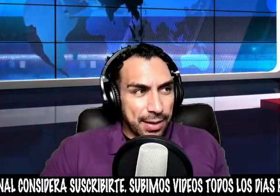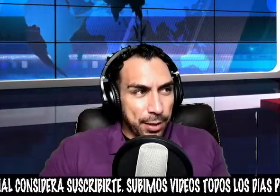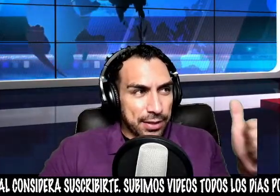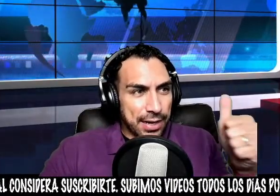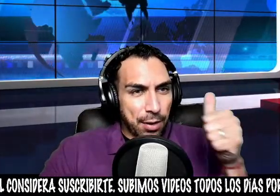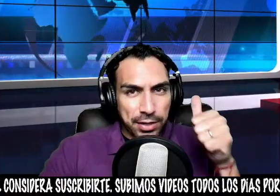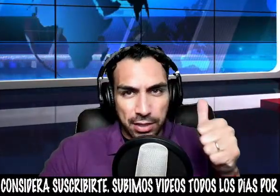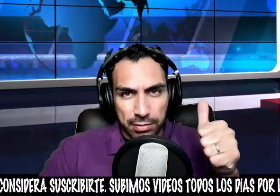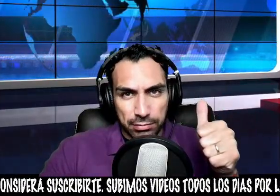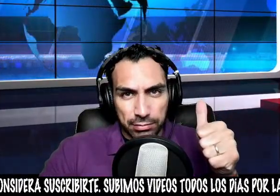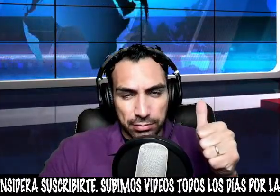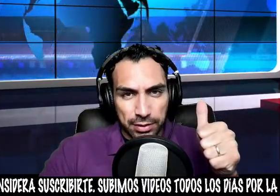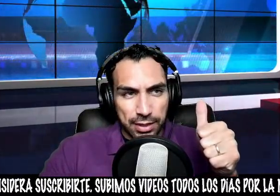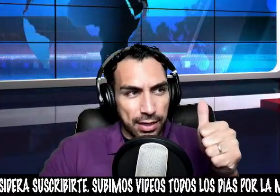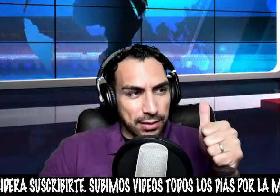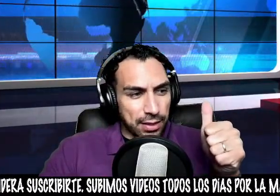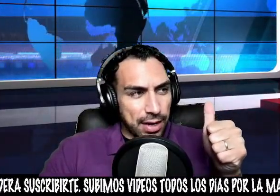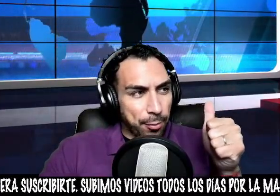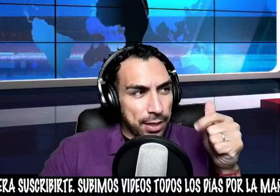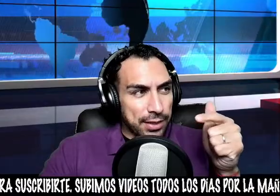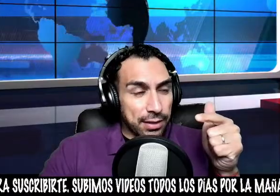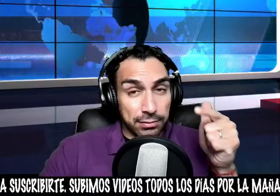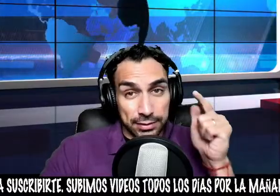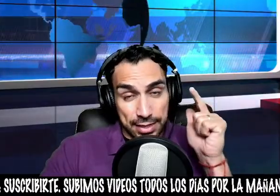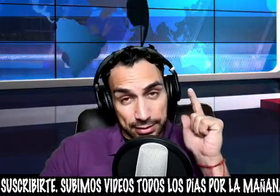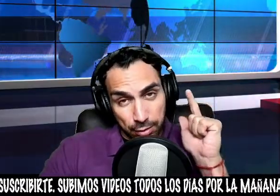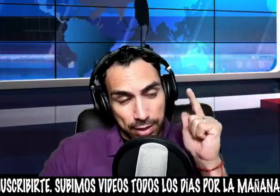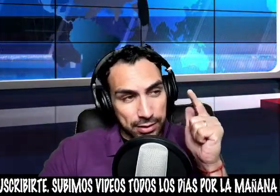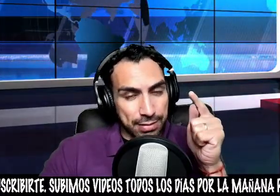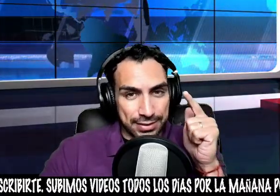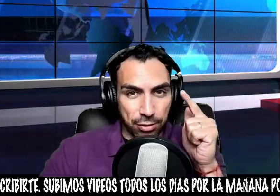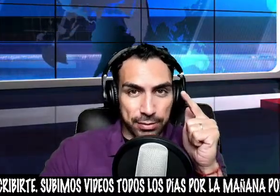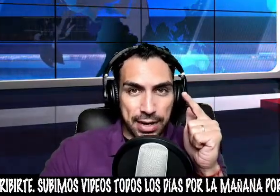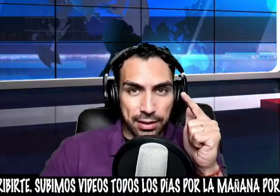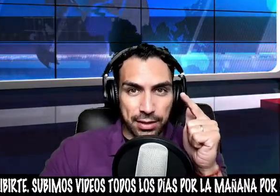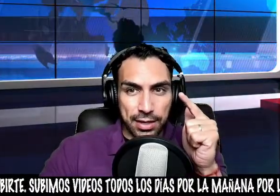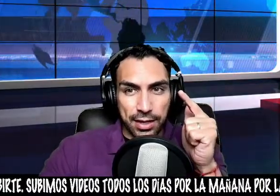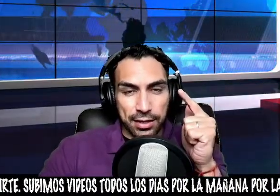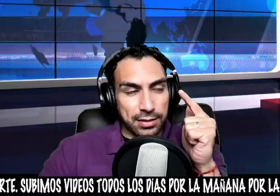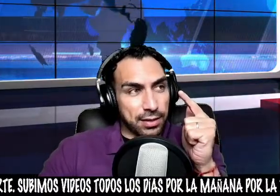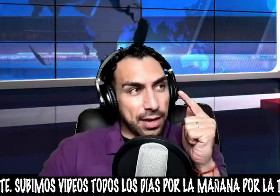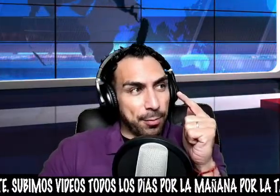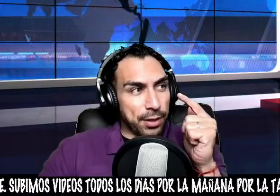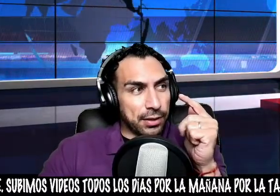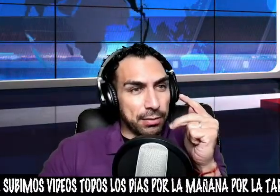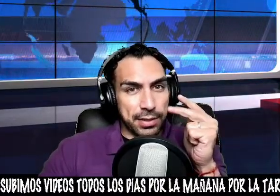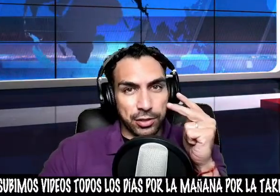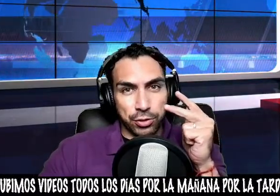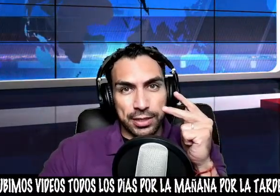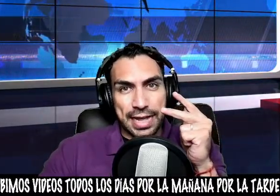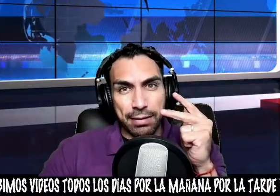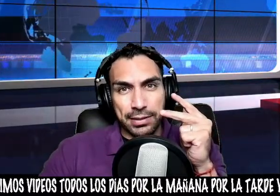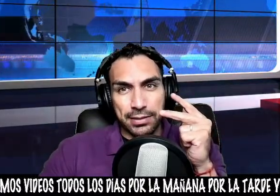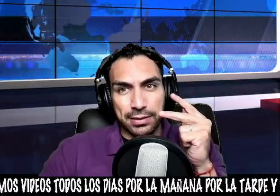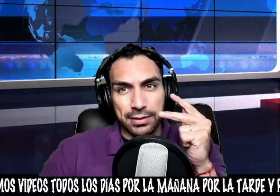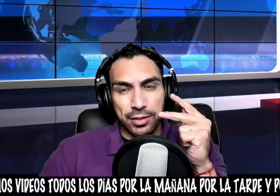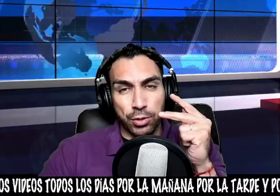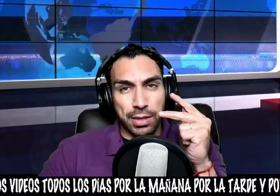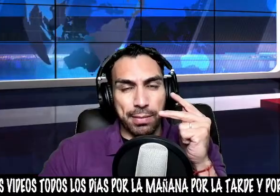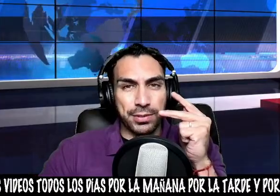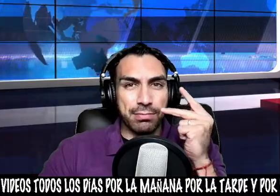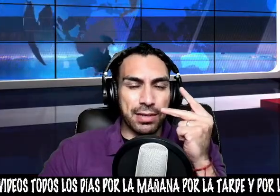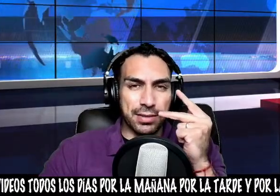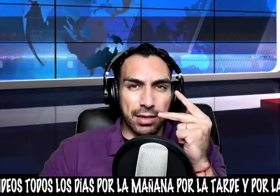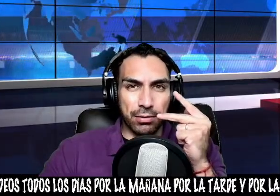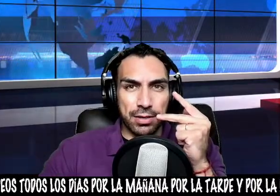Estará en la boleta Claudia Sheinbaum. Estará en la boleta, si es que lo hace, Marcelo Ebrard, y estará en la boleta también Xochitl Gálvez.